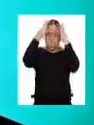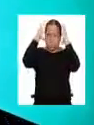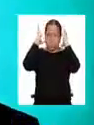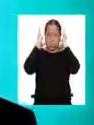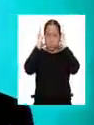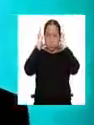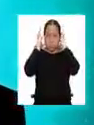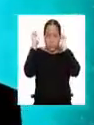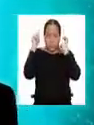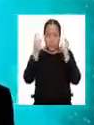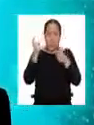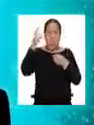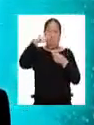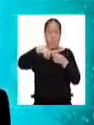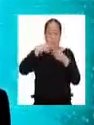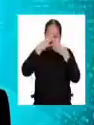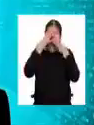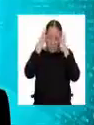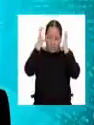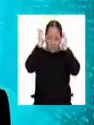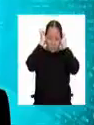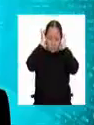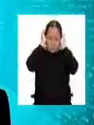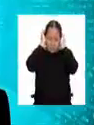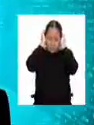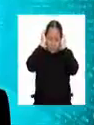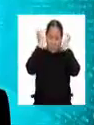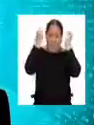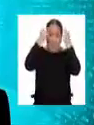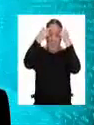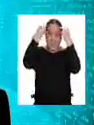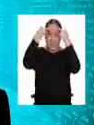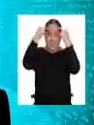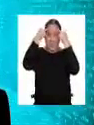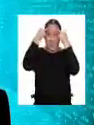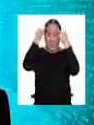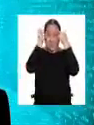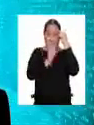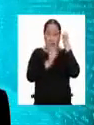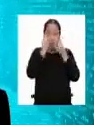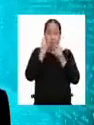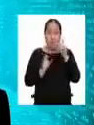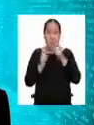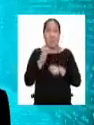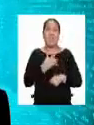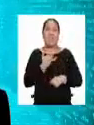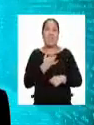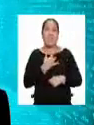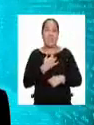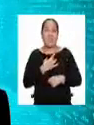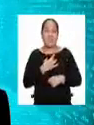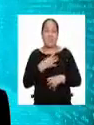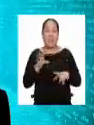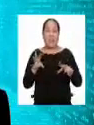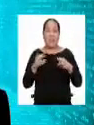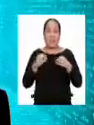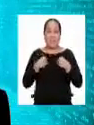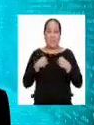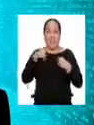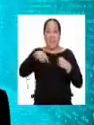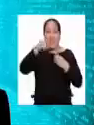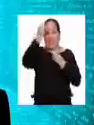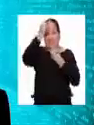al estar inmersos en una realidad virtual, el cerebro de las personas tiene una mayor capacidad de asimilar